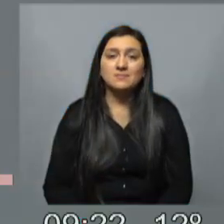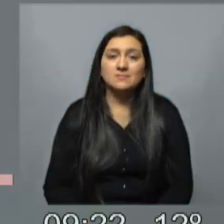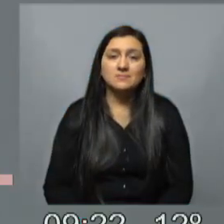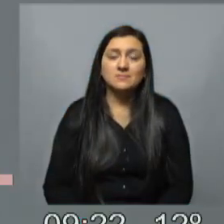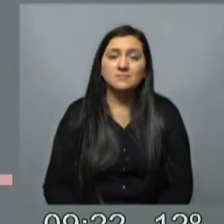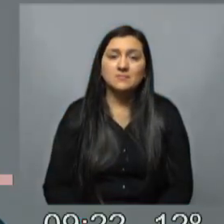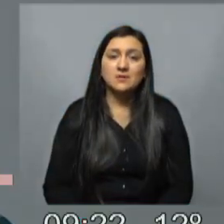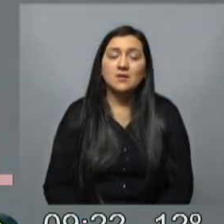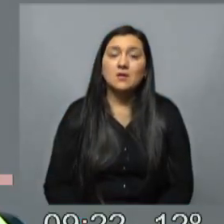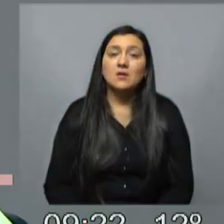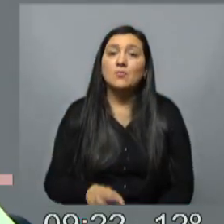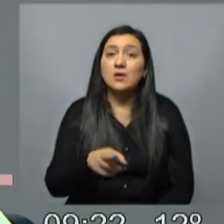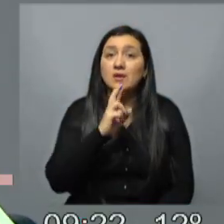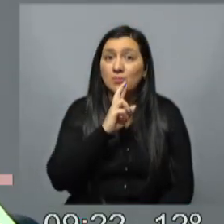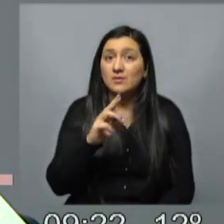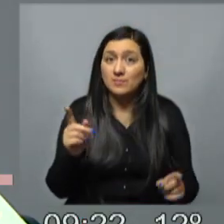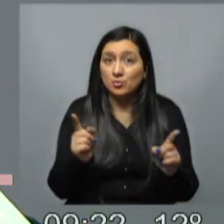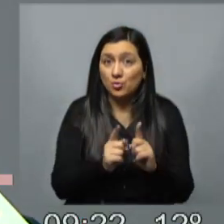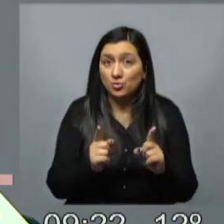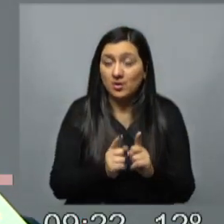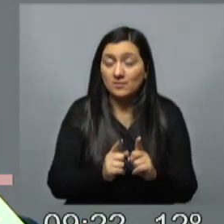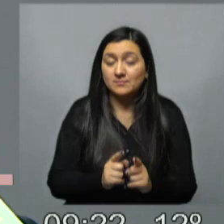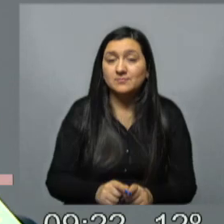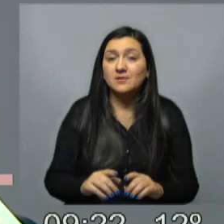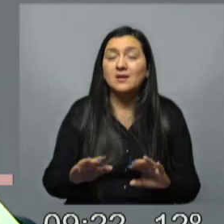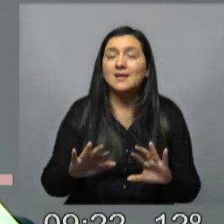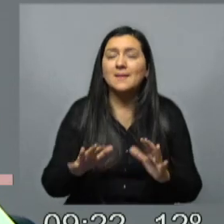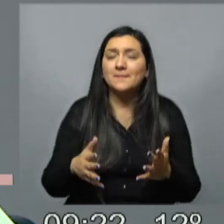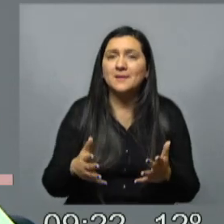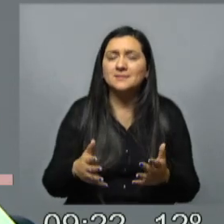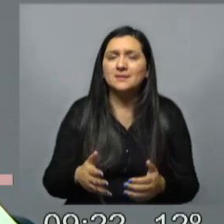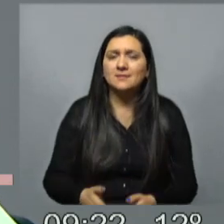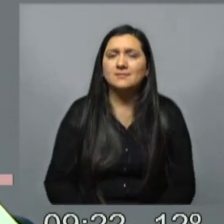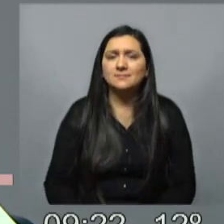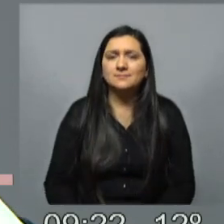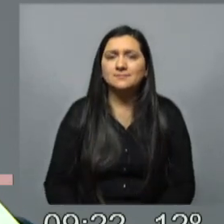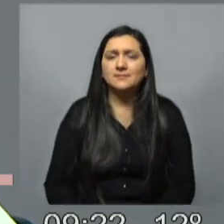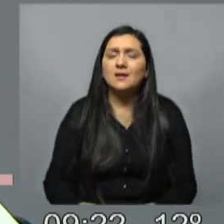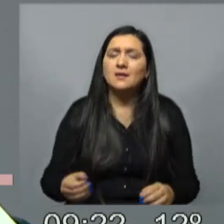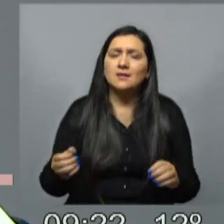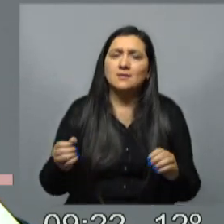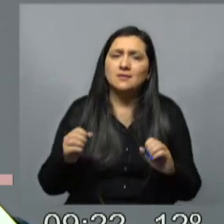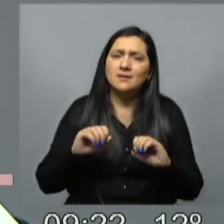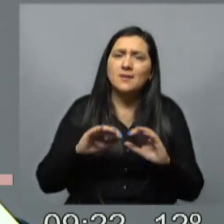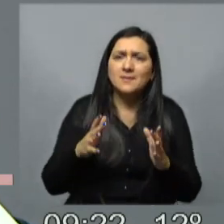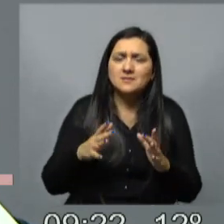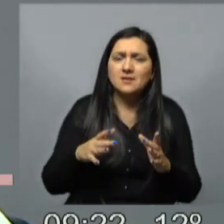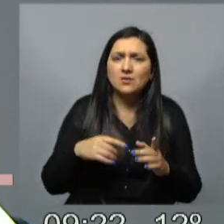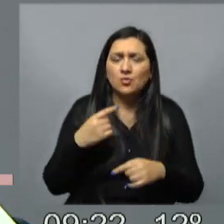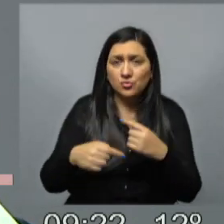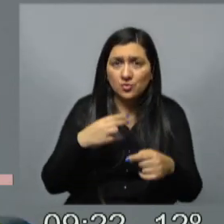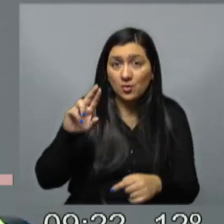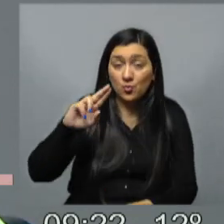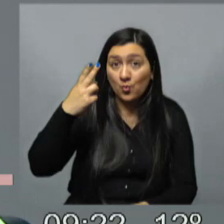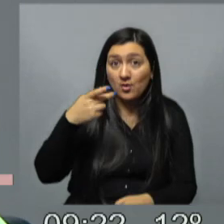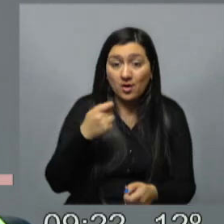respuesta bien, bien, bien corta, ¿qué pasa, como tomando lo que decía antes, qué pasa? ¿Seguirá adelante Uruguay con